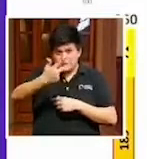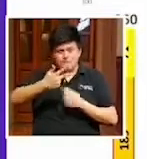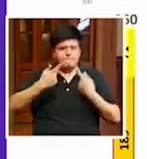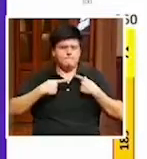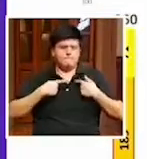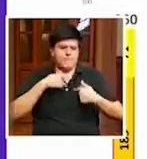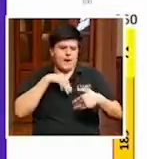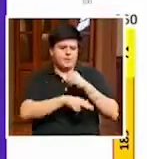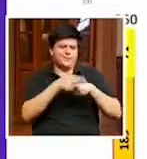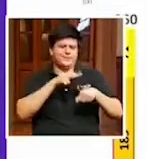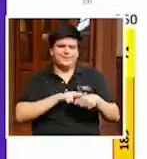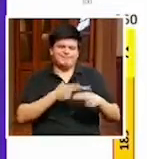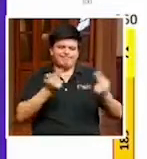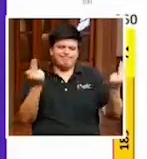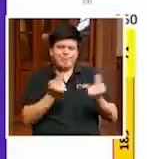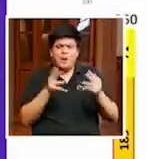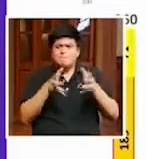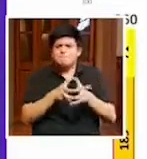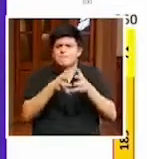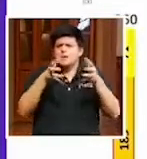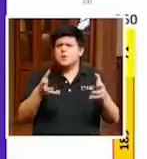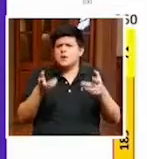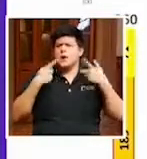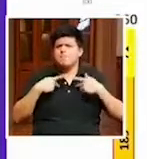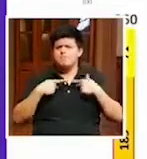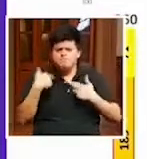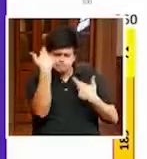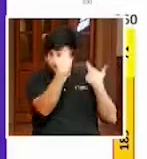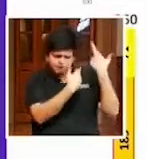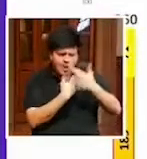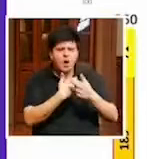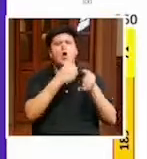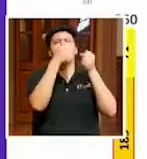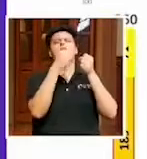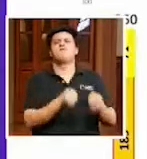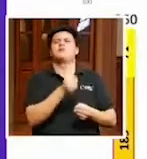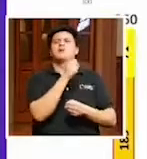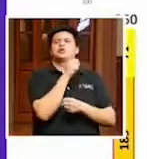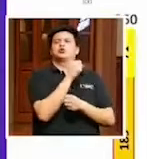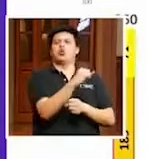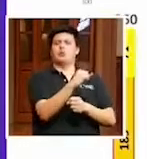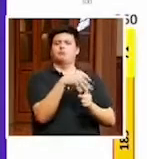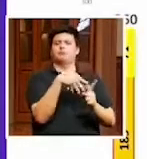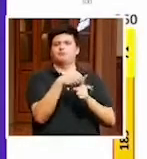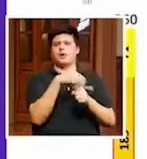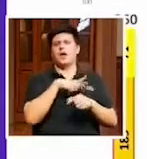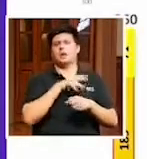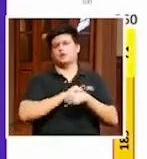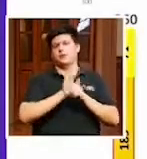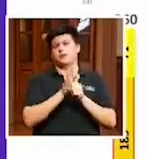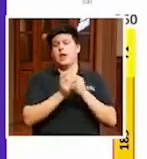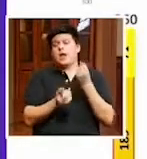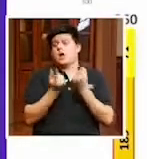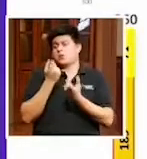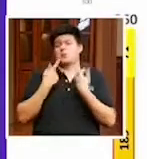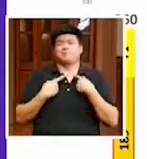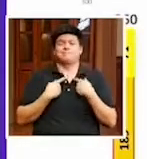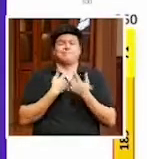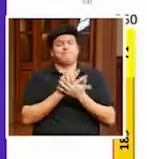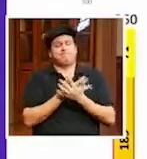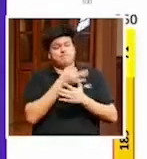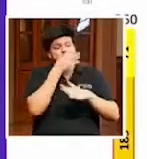personas hospitalizadas, la gran mayoría con un diagnóstico confirmado de COVID, algunos de ellos en